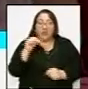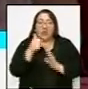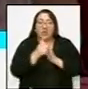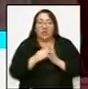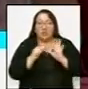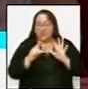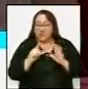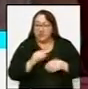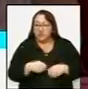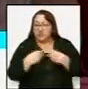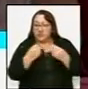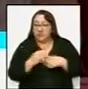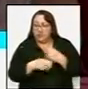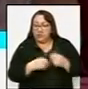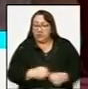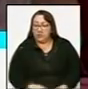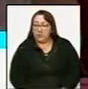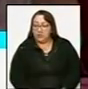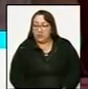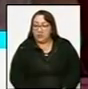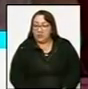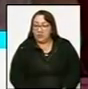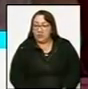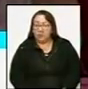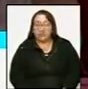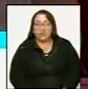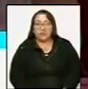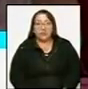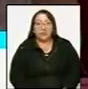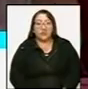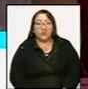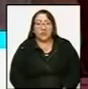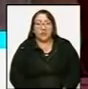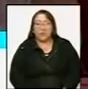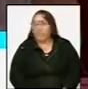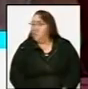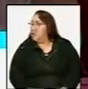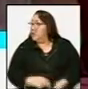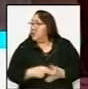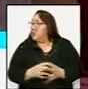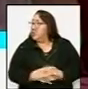favor, trasladen todo el... para que...